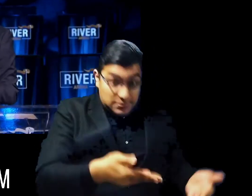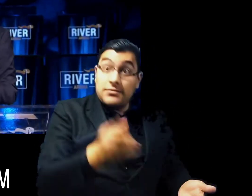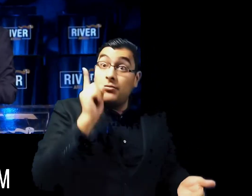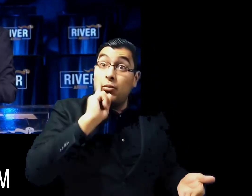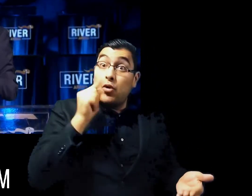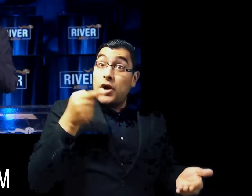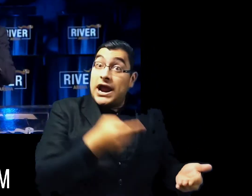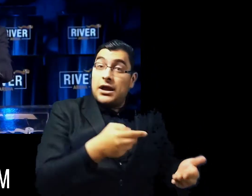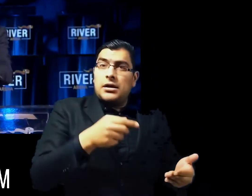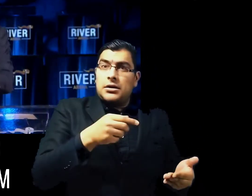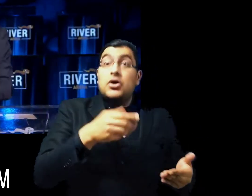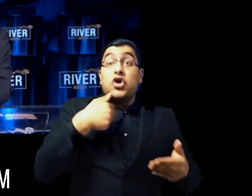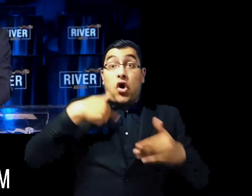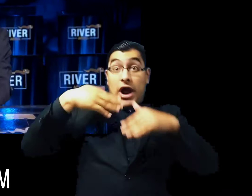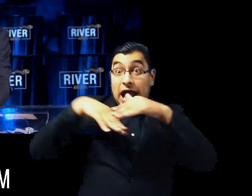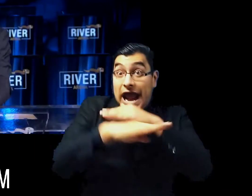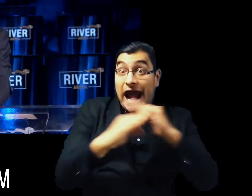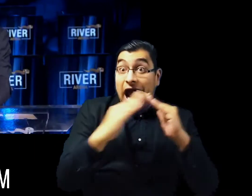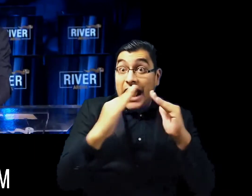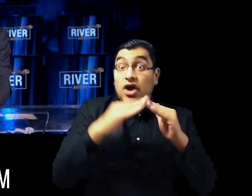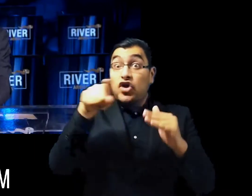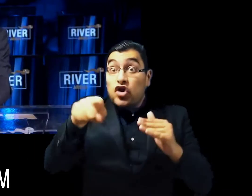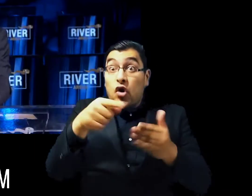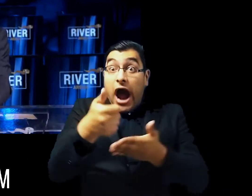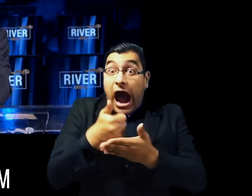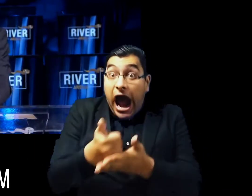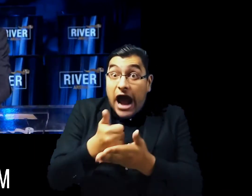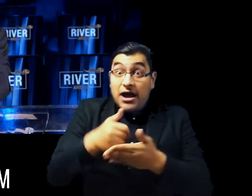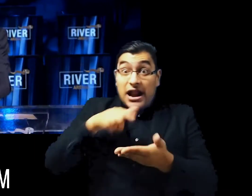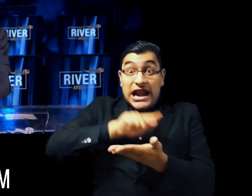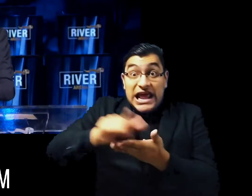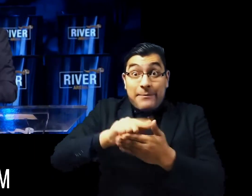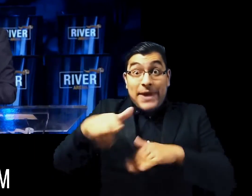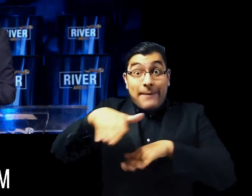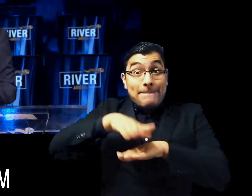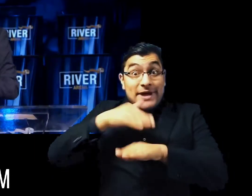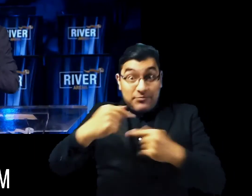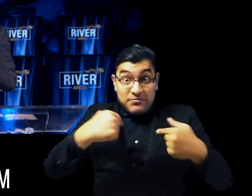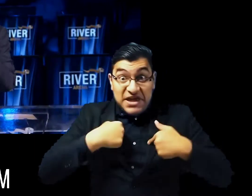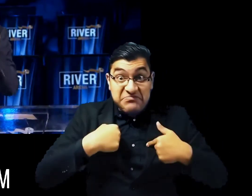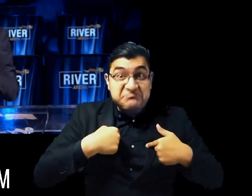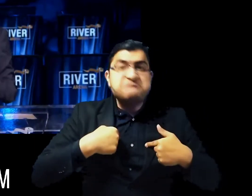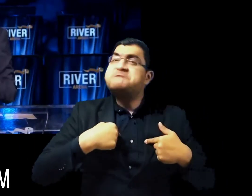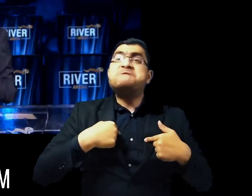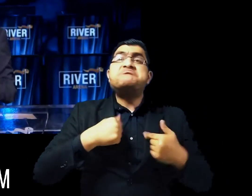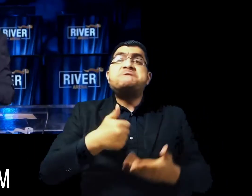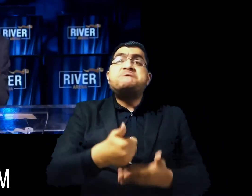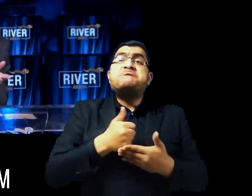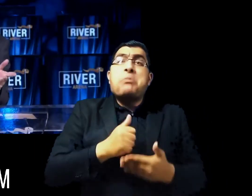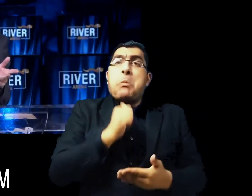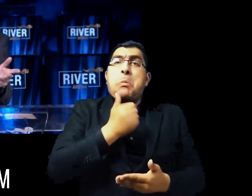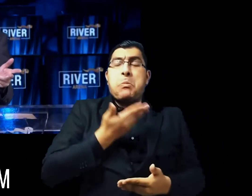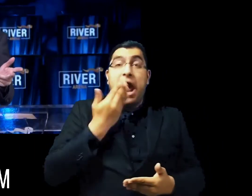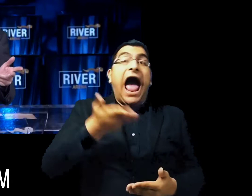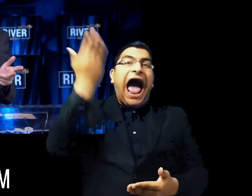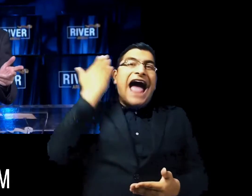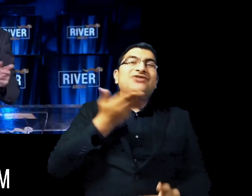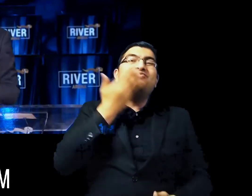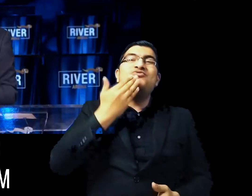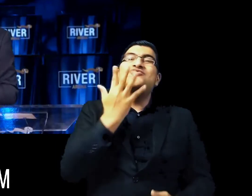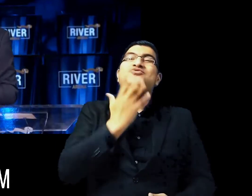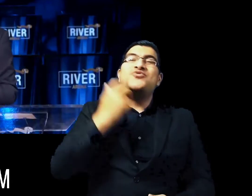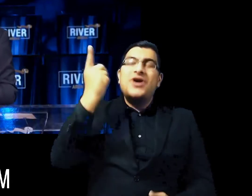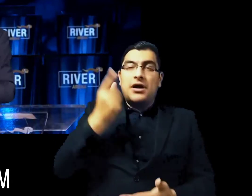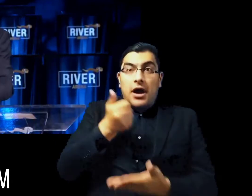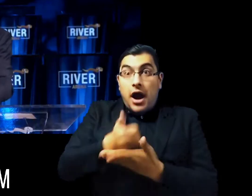mujer? Yo entré a tu casa y tú no derramaste agua sobre mis pies. No, ni siquiera me lavaste los pies, que era la costumbre en Medio